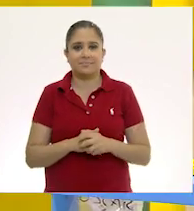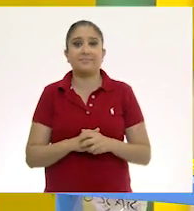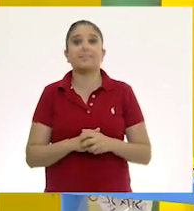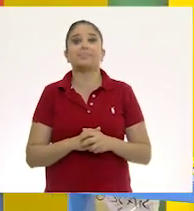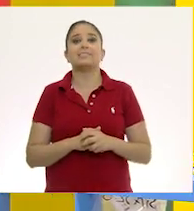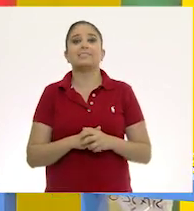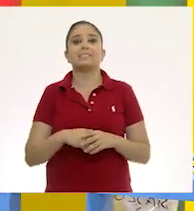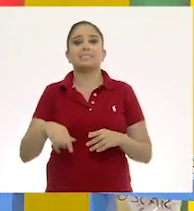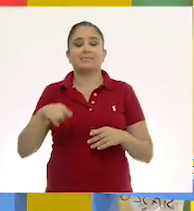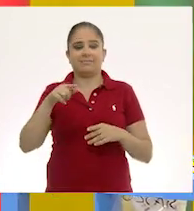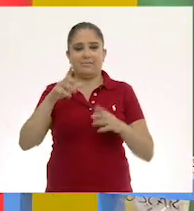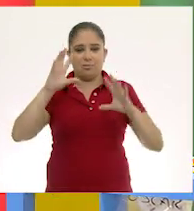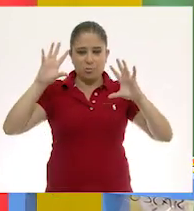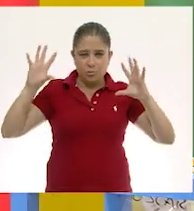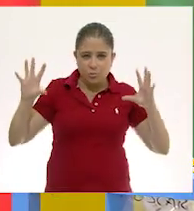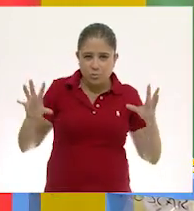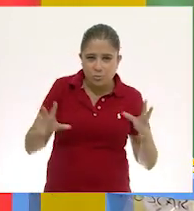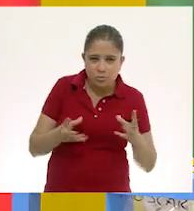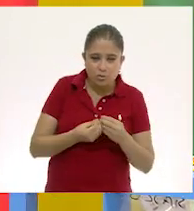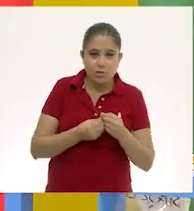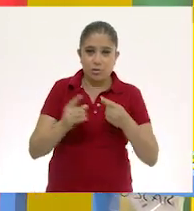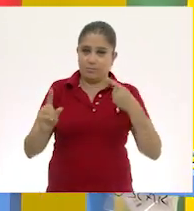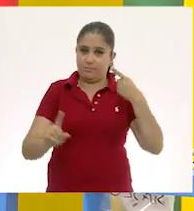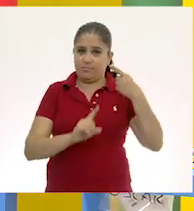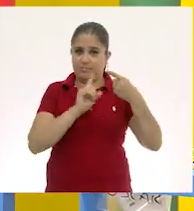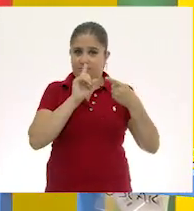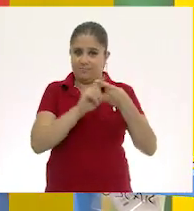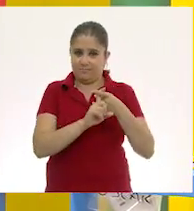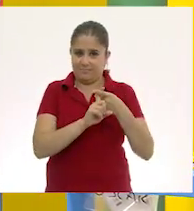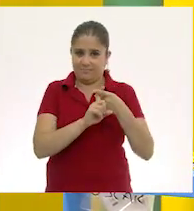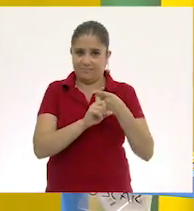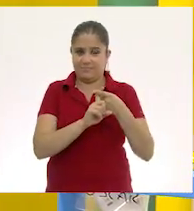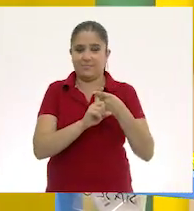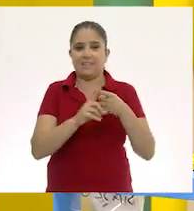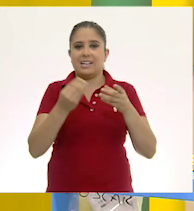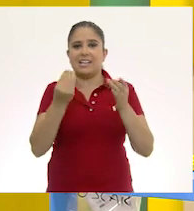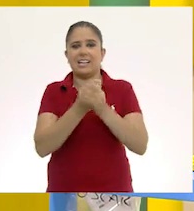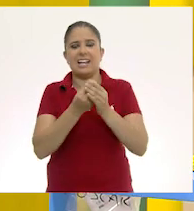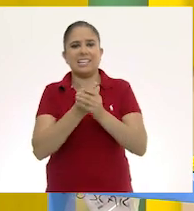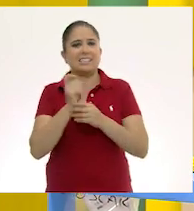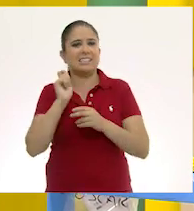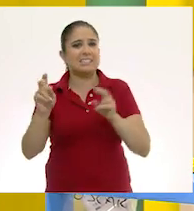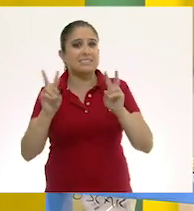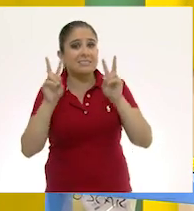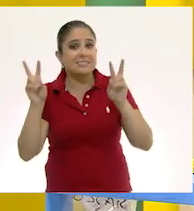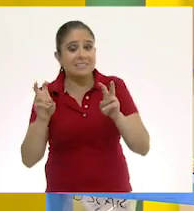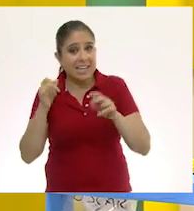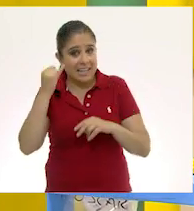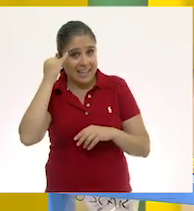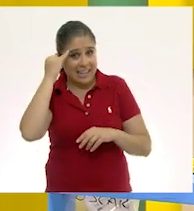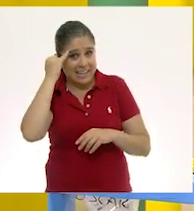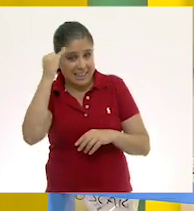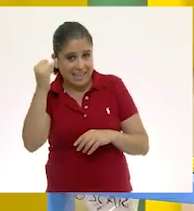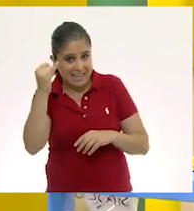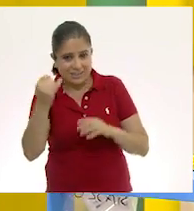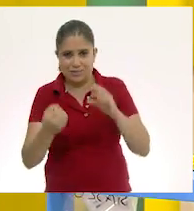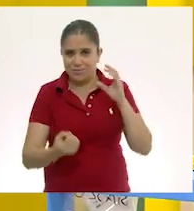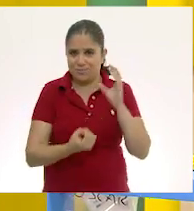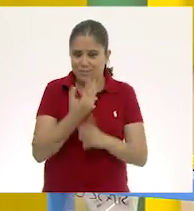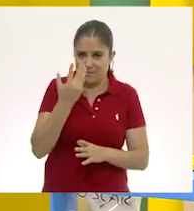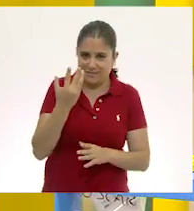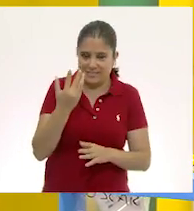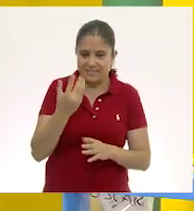armar todo esto. Primero, la clase se trata de ideas